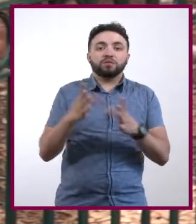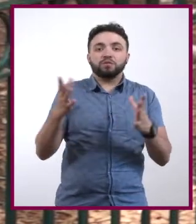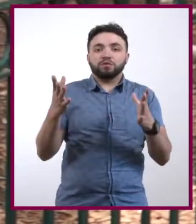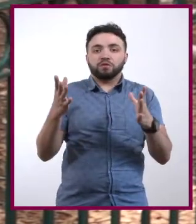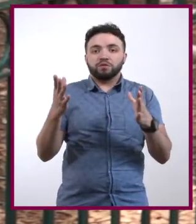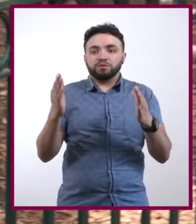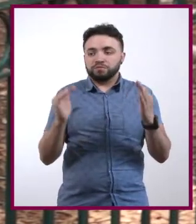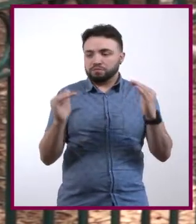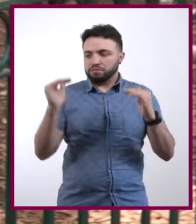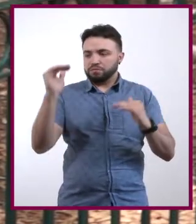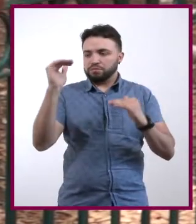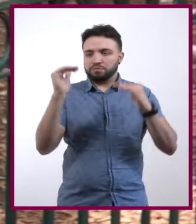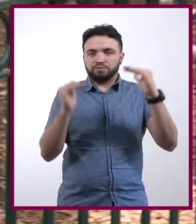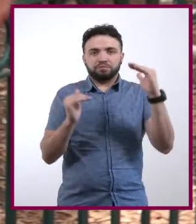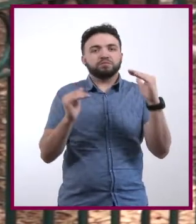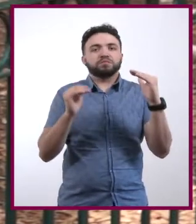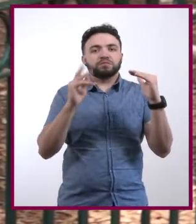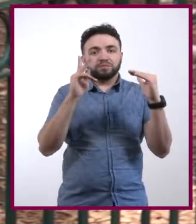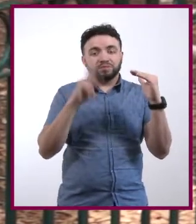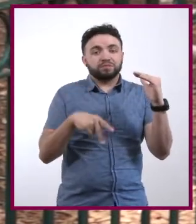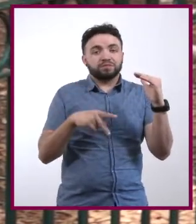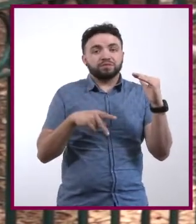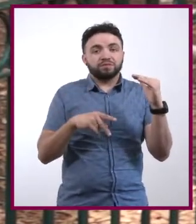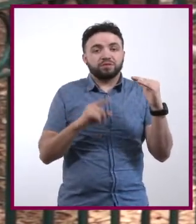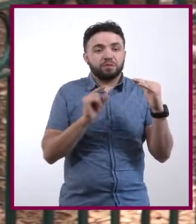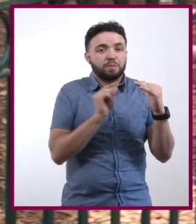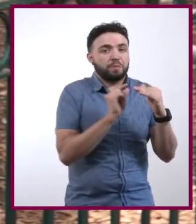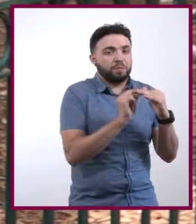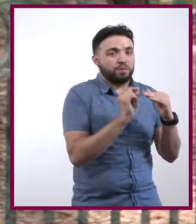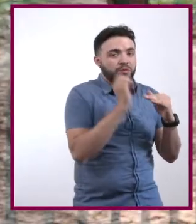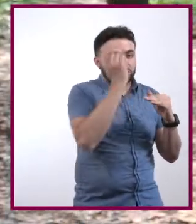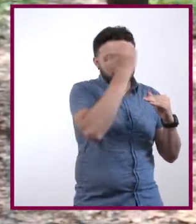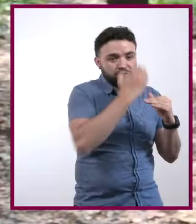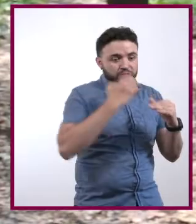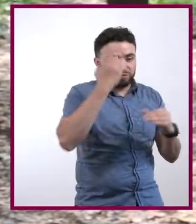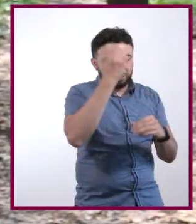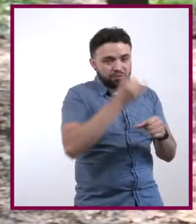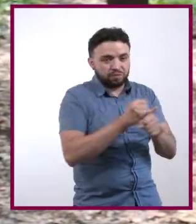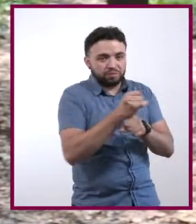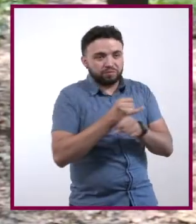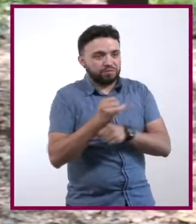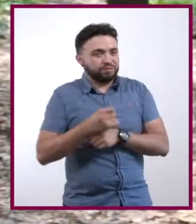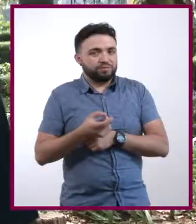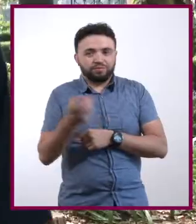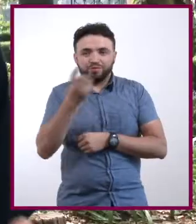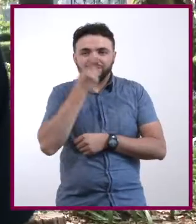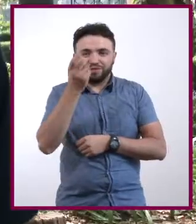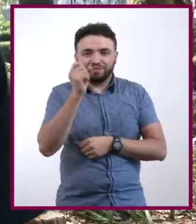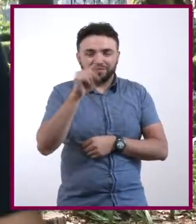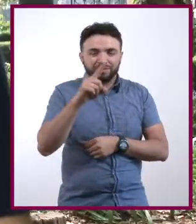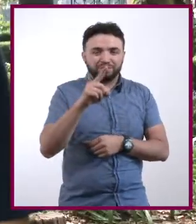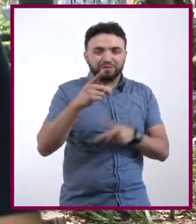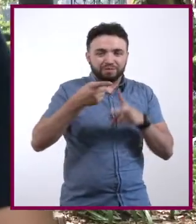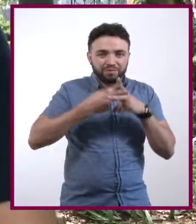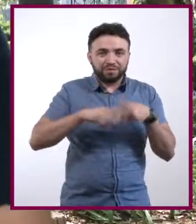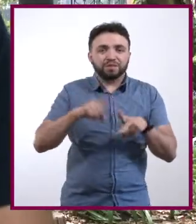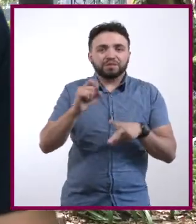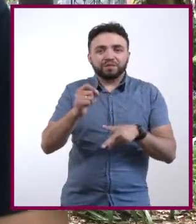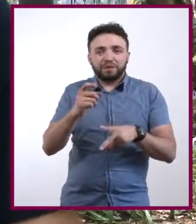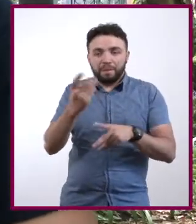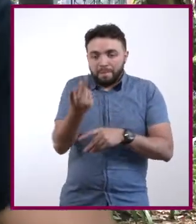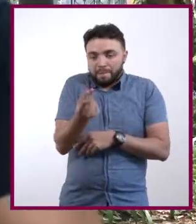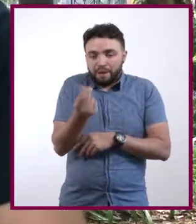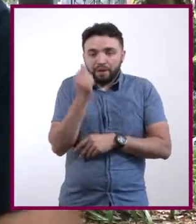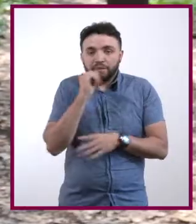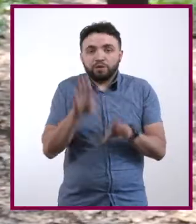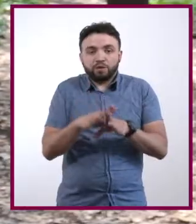prehispánicas y mesoamericanas han sido relativamente poco estudiadas. No cabe duda que, como decías al principio, Fer, el perro es el compañero